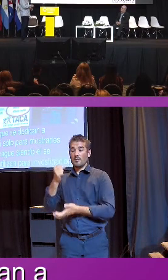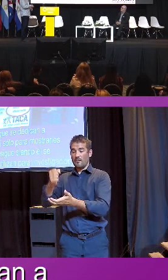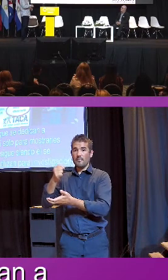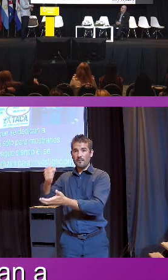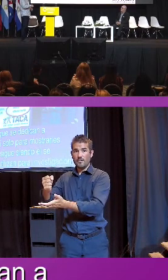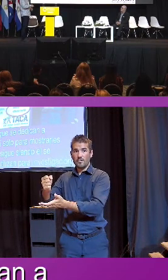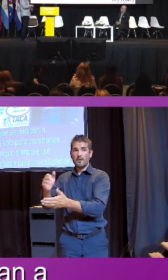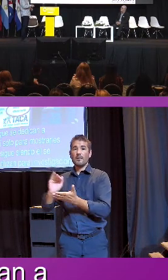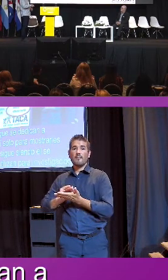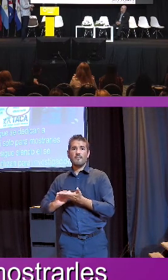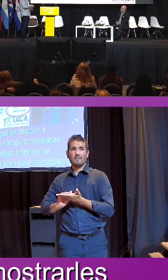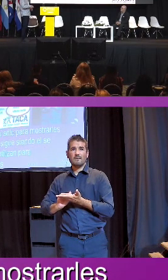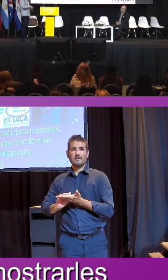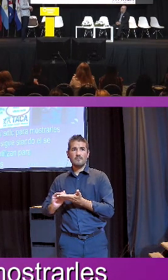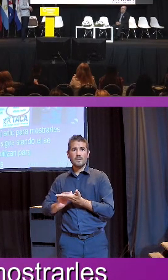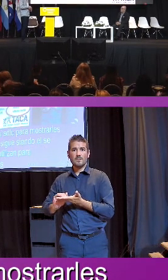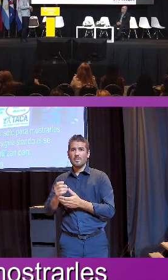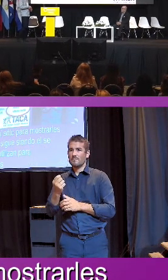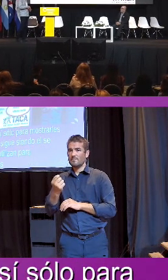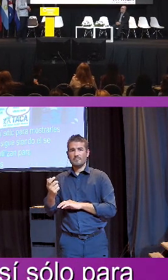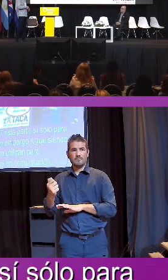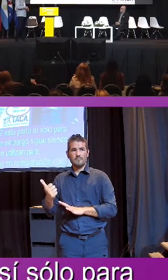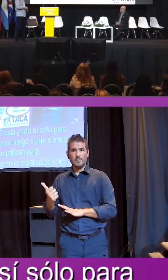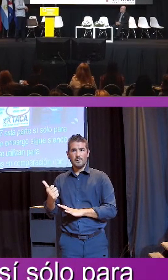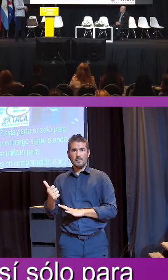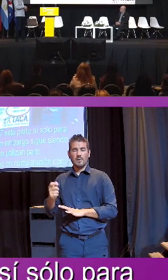siguen siendo bajos en comparación con